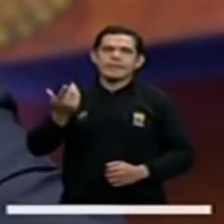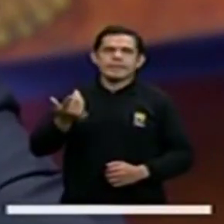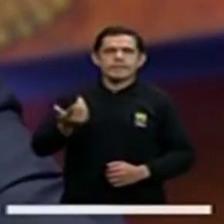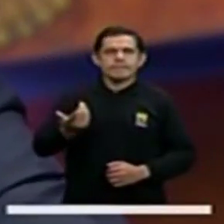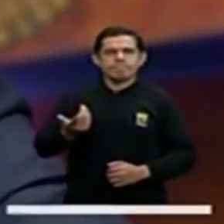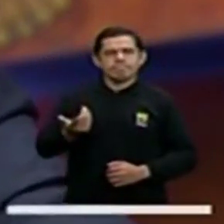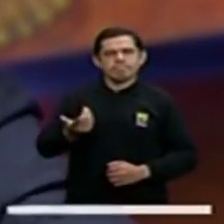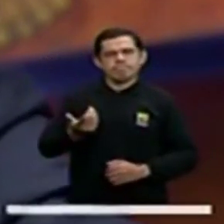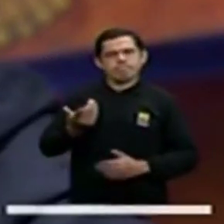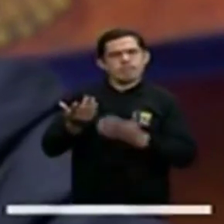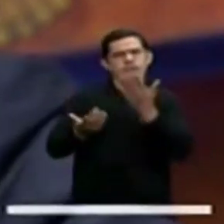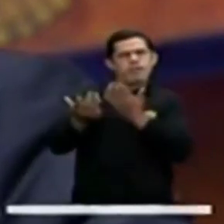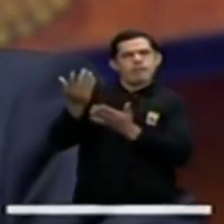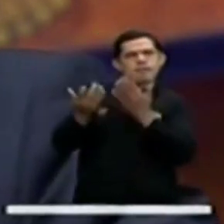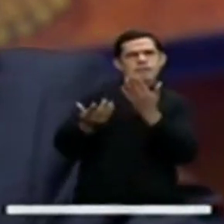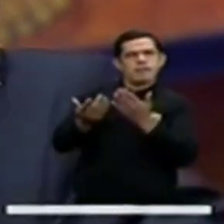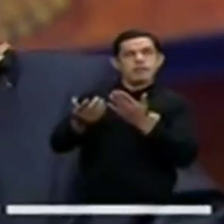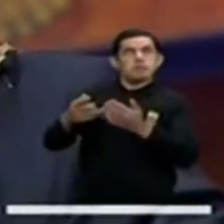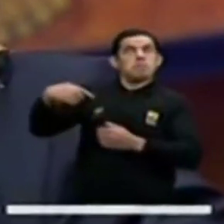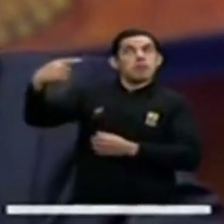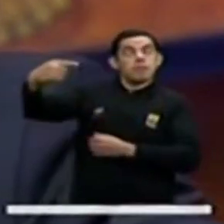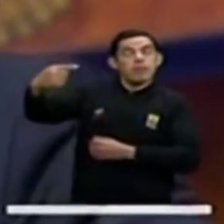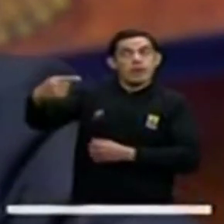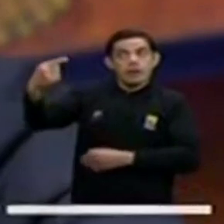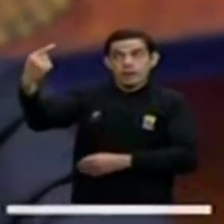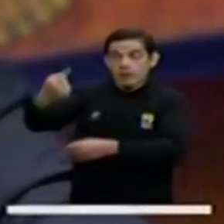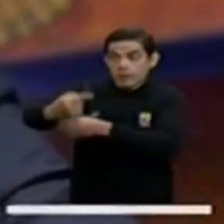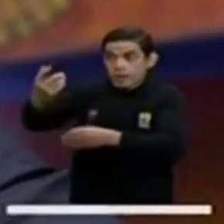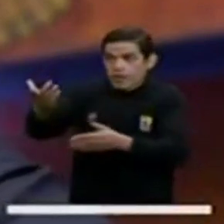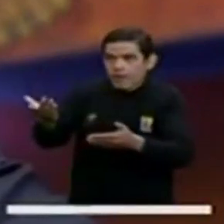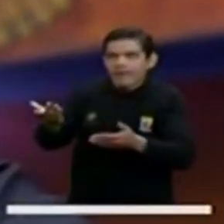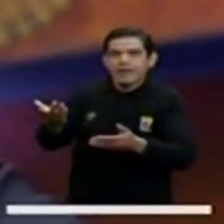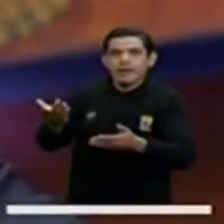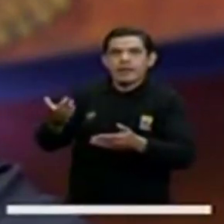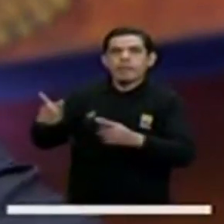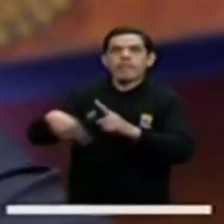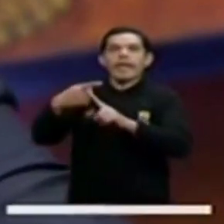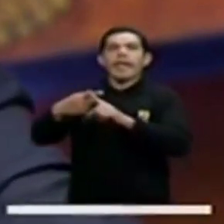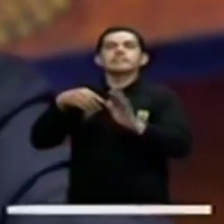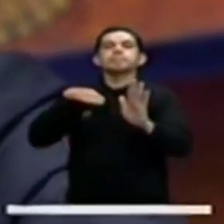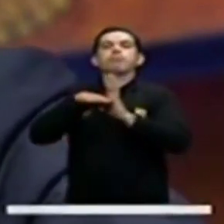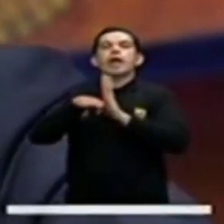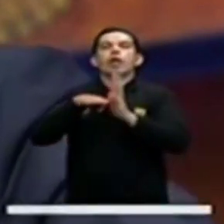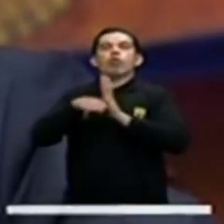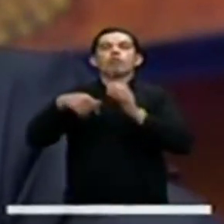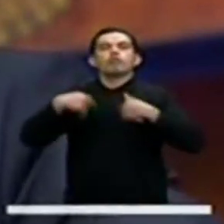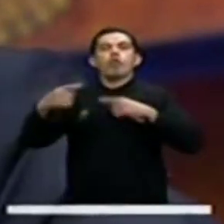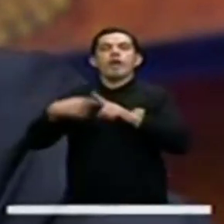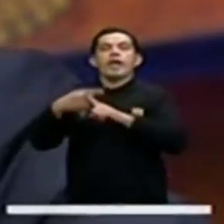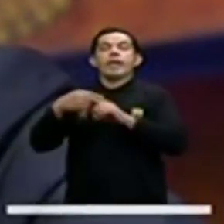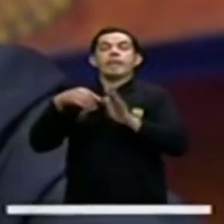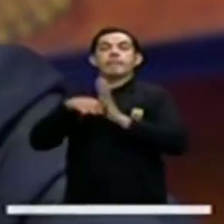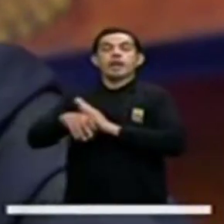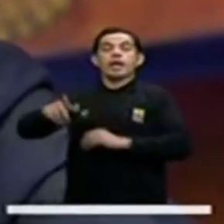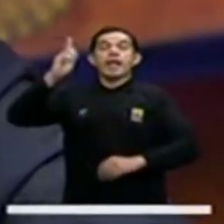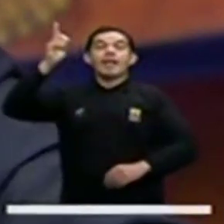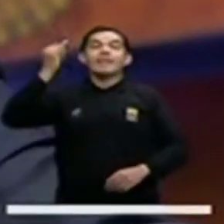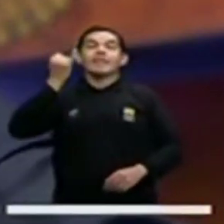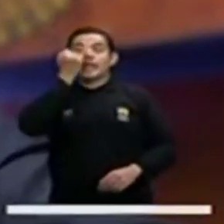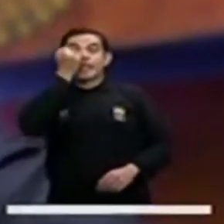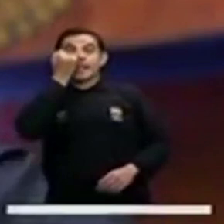¿Quién hubiera dicho algún día que un ex banquero y una lideresa